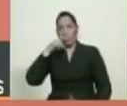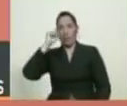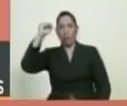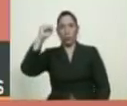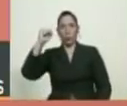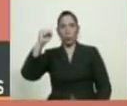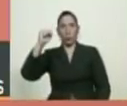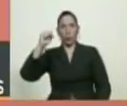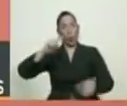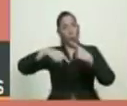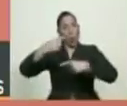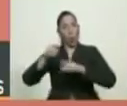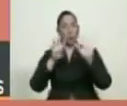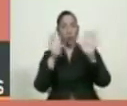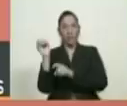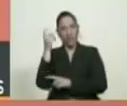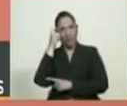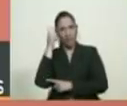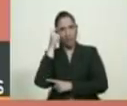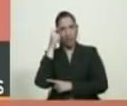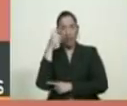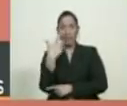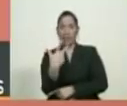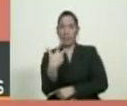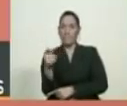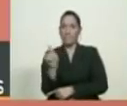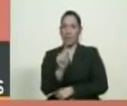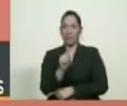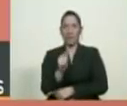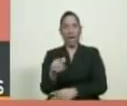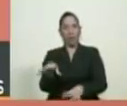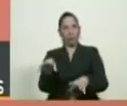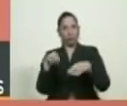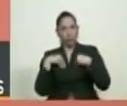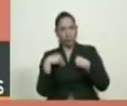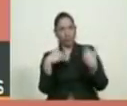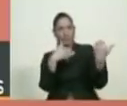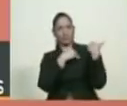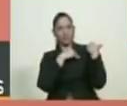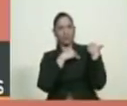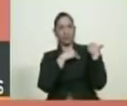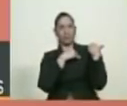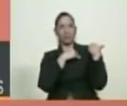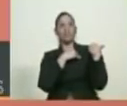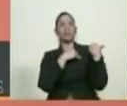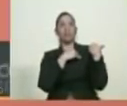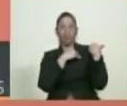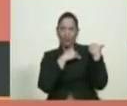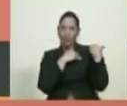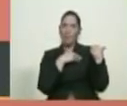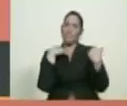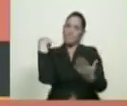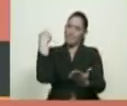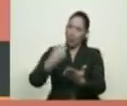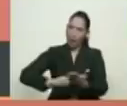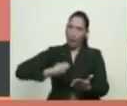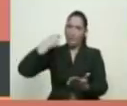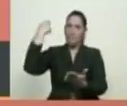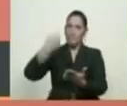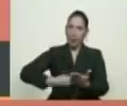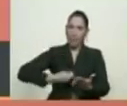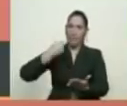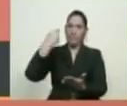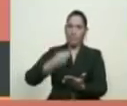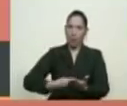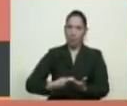próximos 90 días, por los próximos 3 meses, asume el salario mínimo o el salario correspondiente